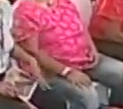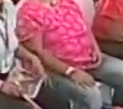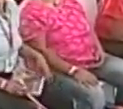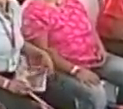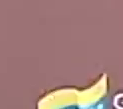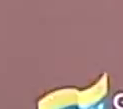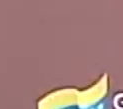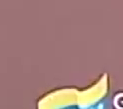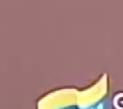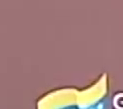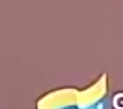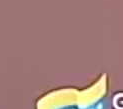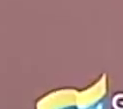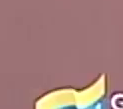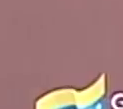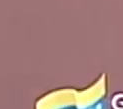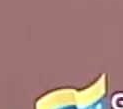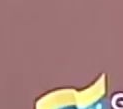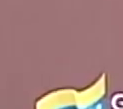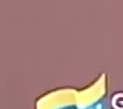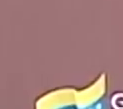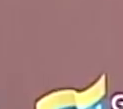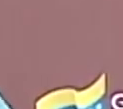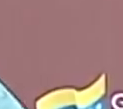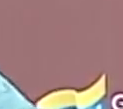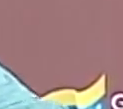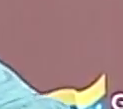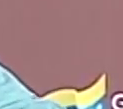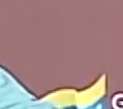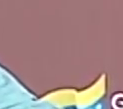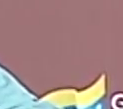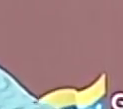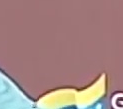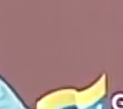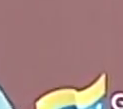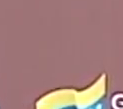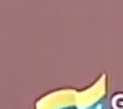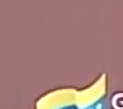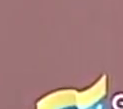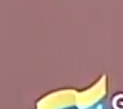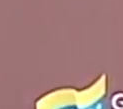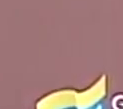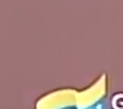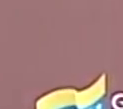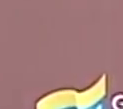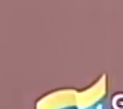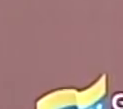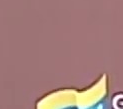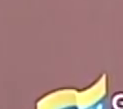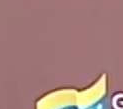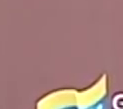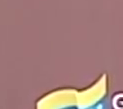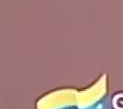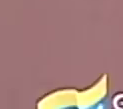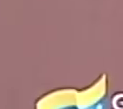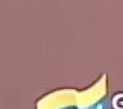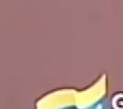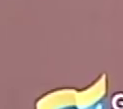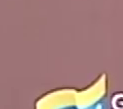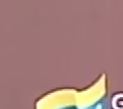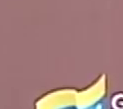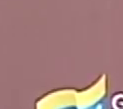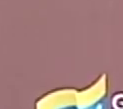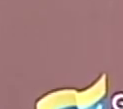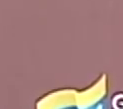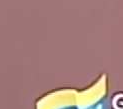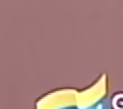Mi saludo a toda la comunidad educativa. Le doy las gracias a la compañera Erika Martínez